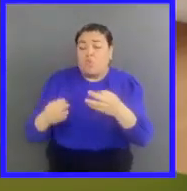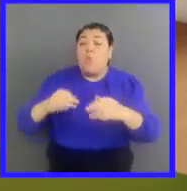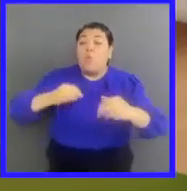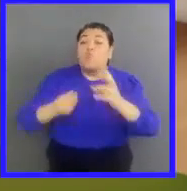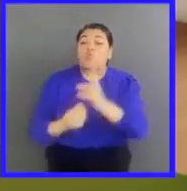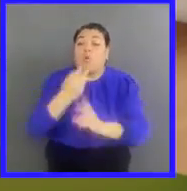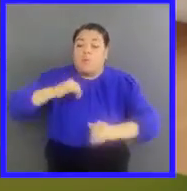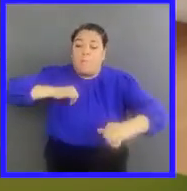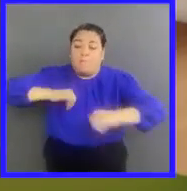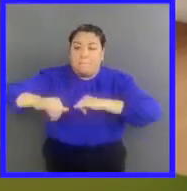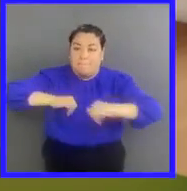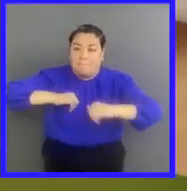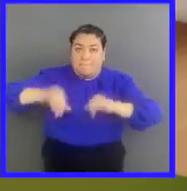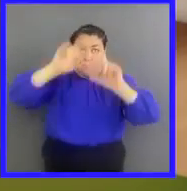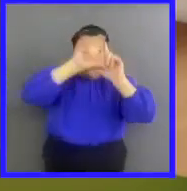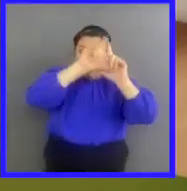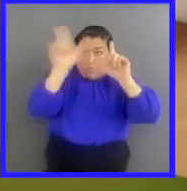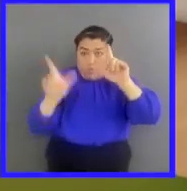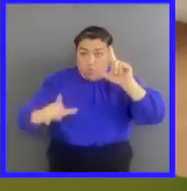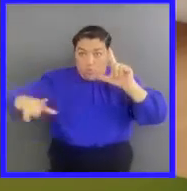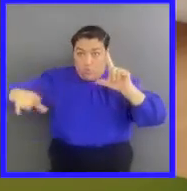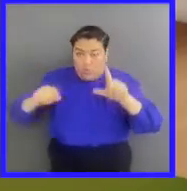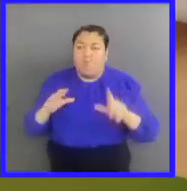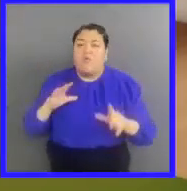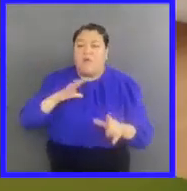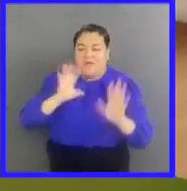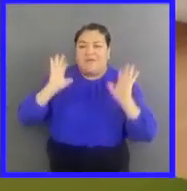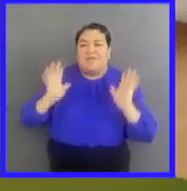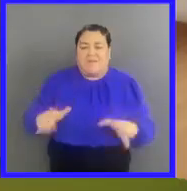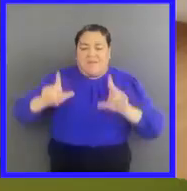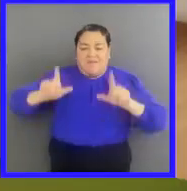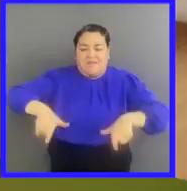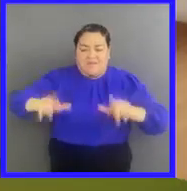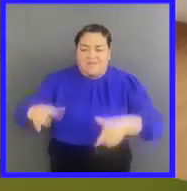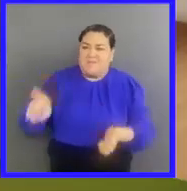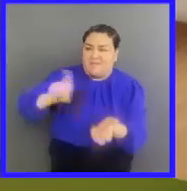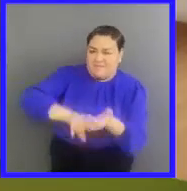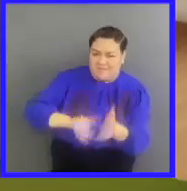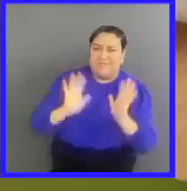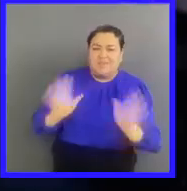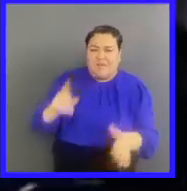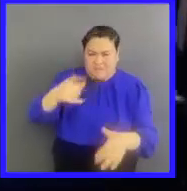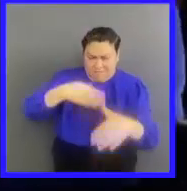pluricultural, herramienta interactiva ya disponible en la página del Alto Tribunal.